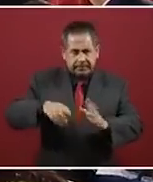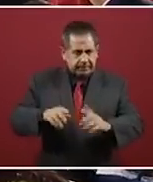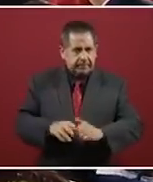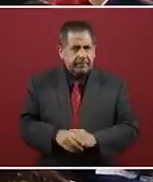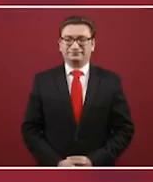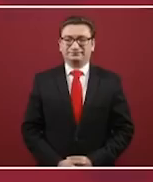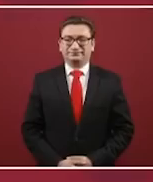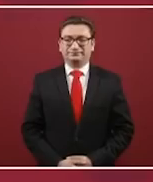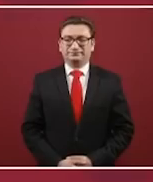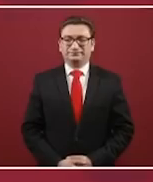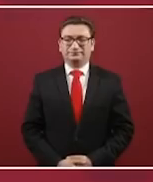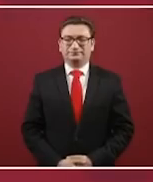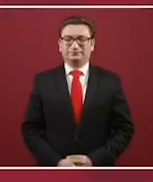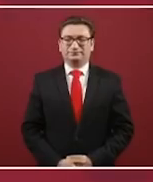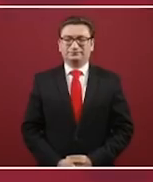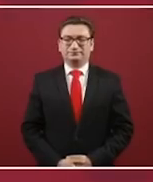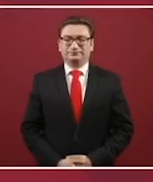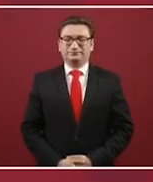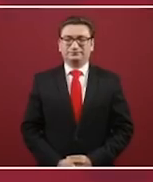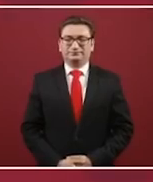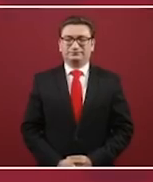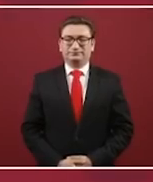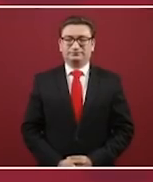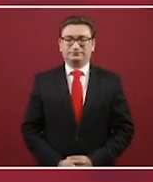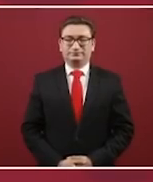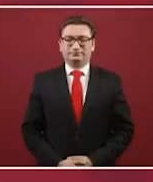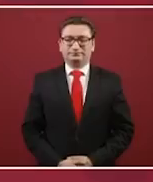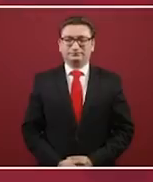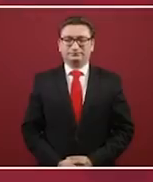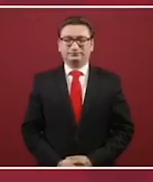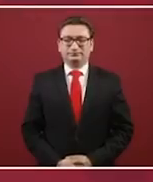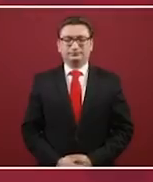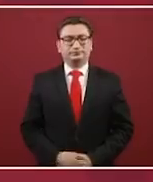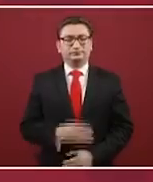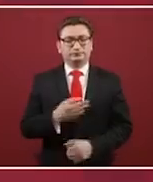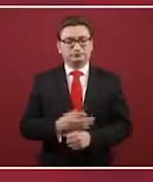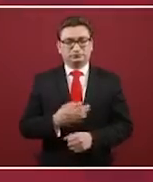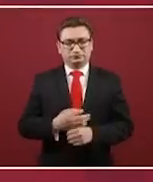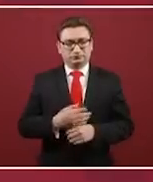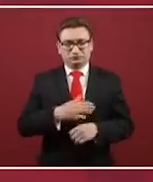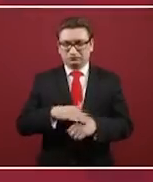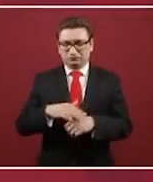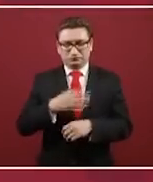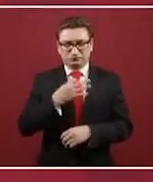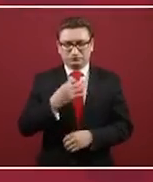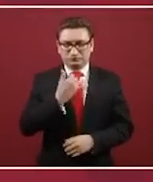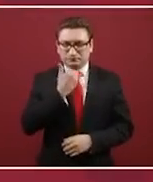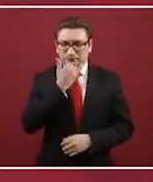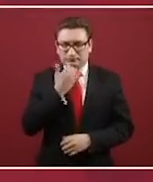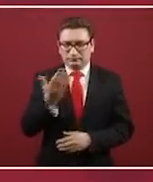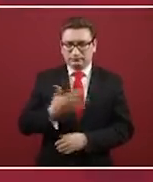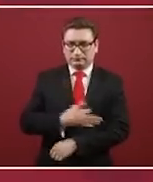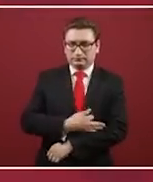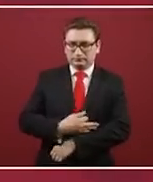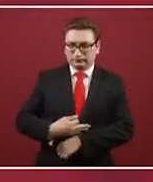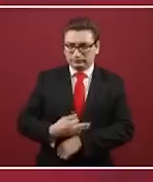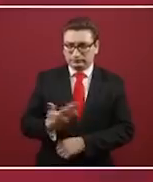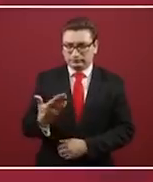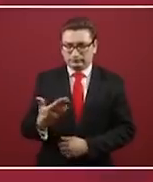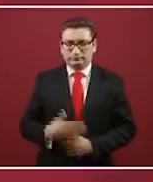solo a ofrecer disculpas a la familia